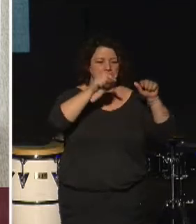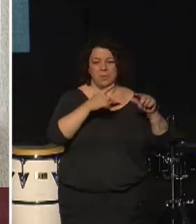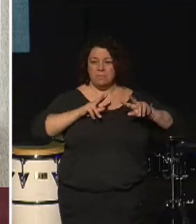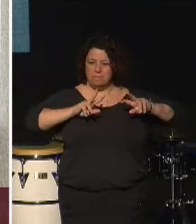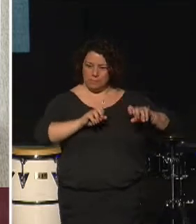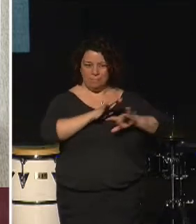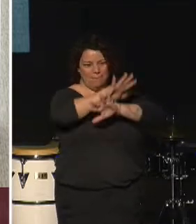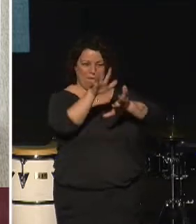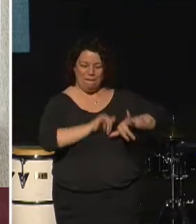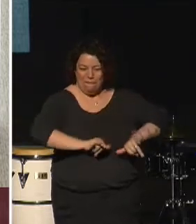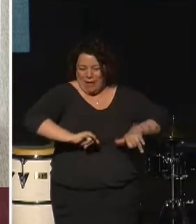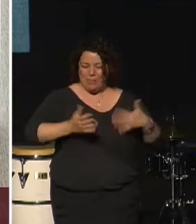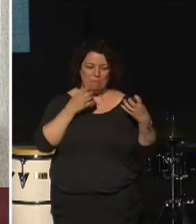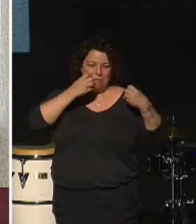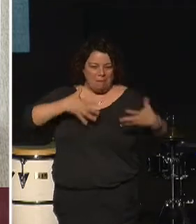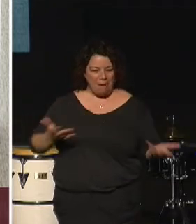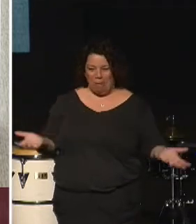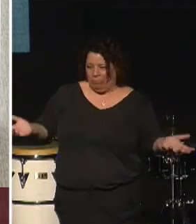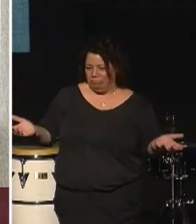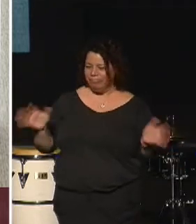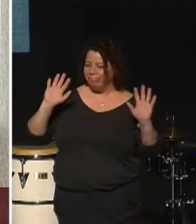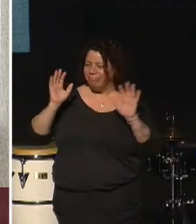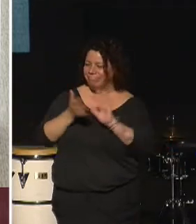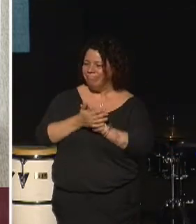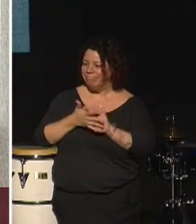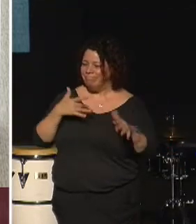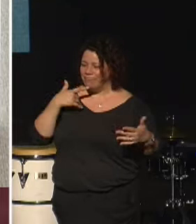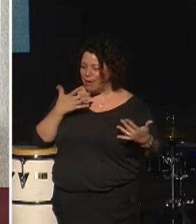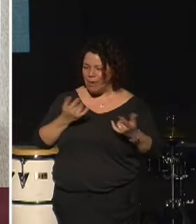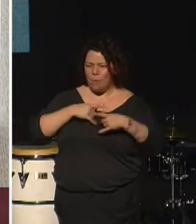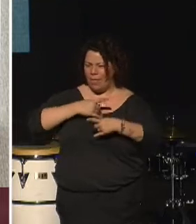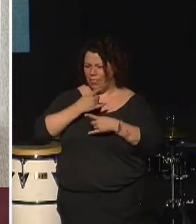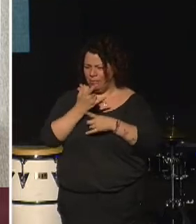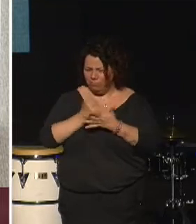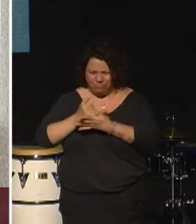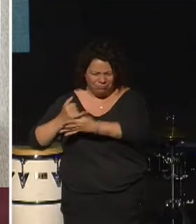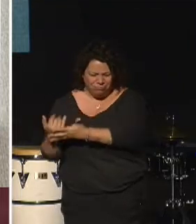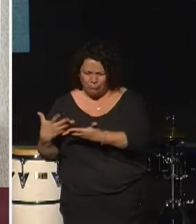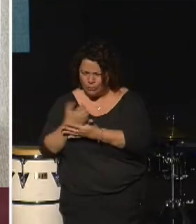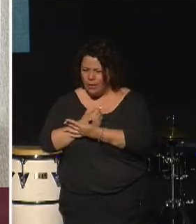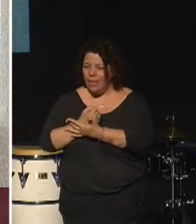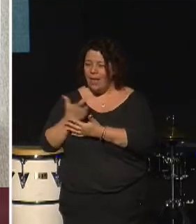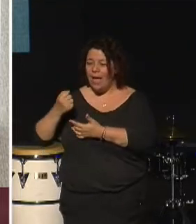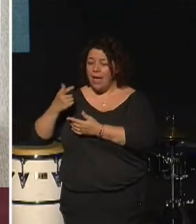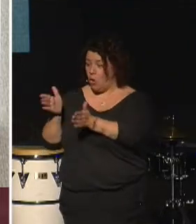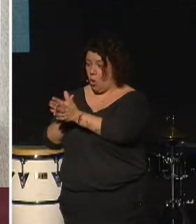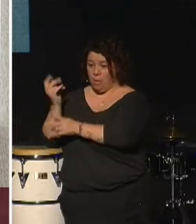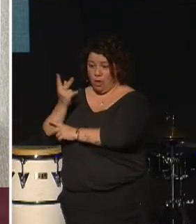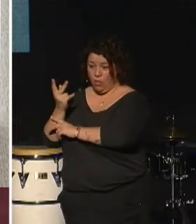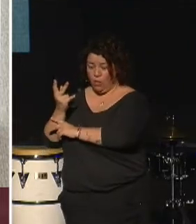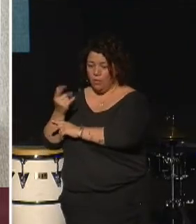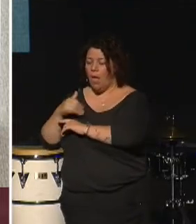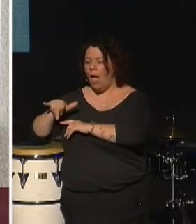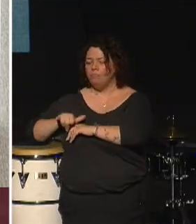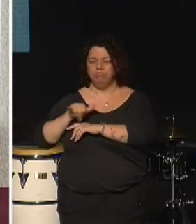mundo felices, ¿vale? Iba todo bien, nos hicimos muchísimos tests. Álvaro y Alberto salieron en